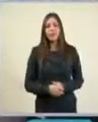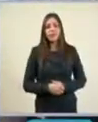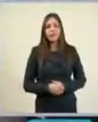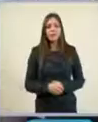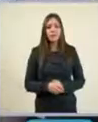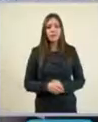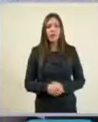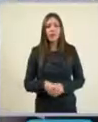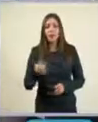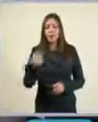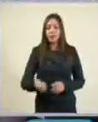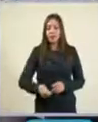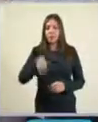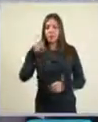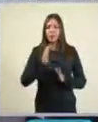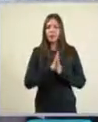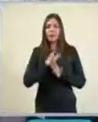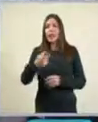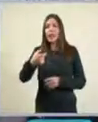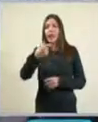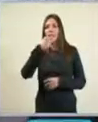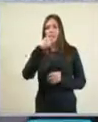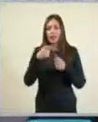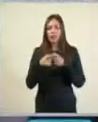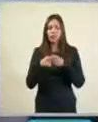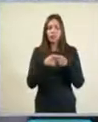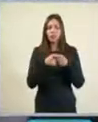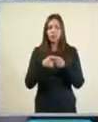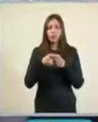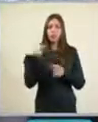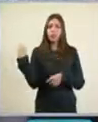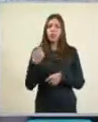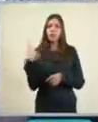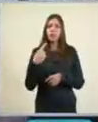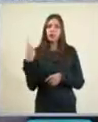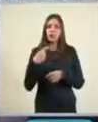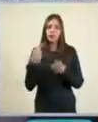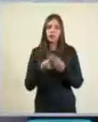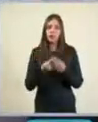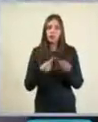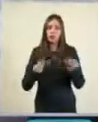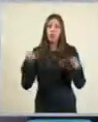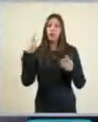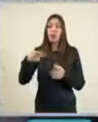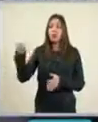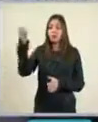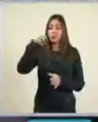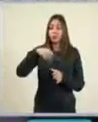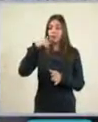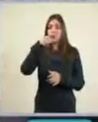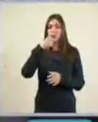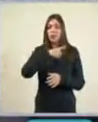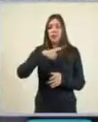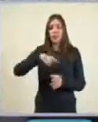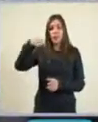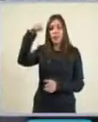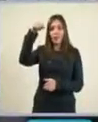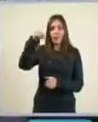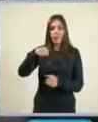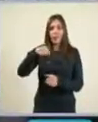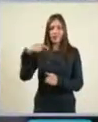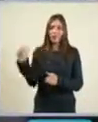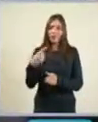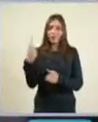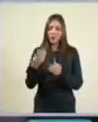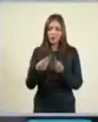vamos a empezar primero, Pam, ¿me vas a hacer favor de ir moliendo las galletas? Con tapa. Con tapa la licuadora. Exactamente. Ok, las